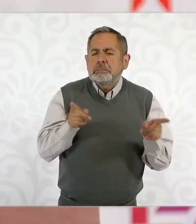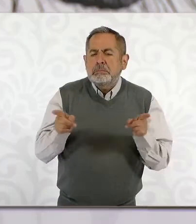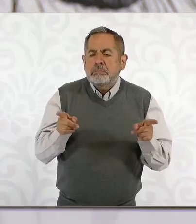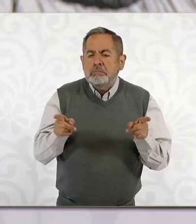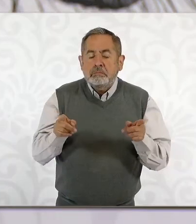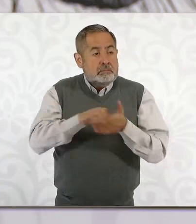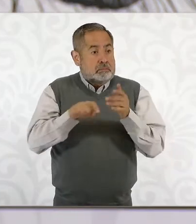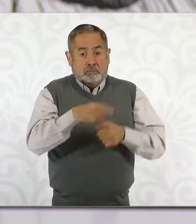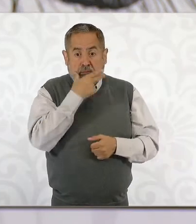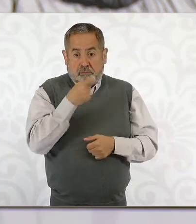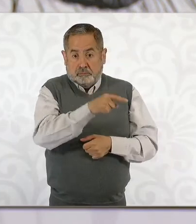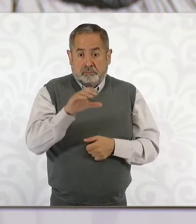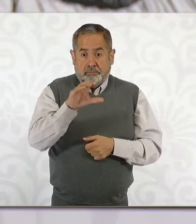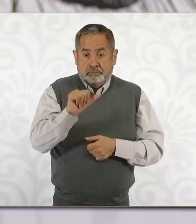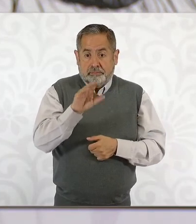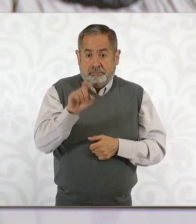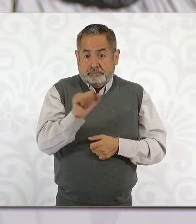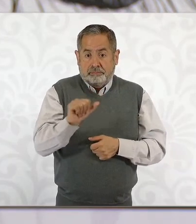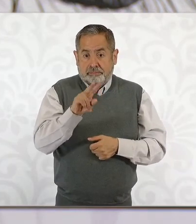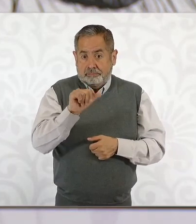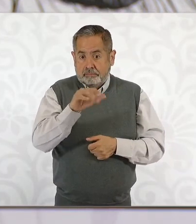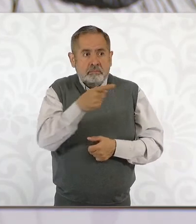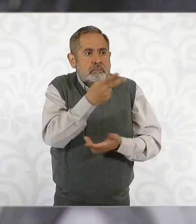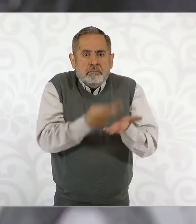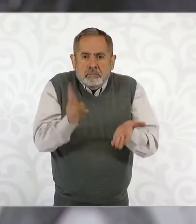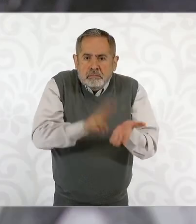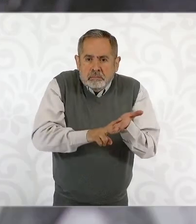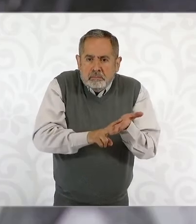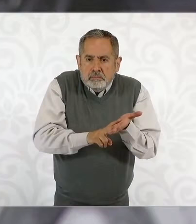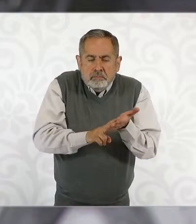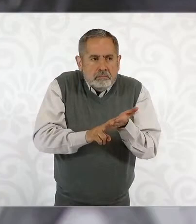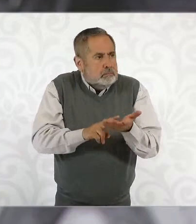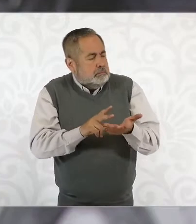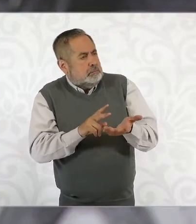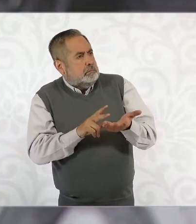de Cabeza de Vaca, tiene doble nacionalidad.